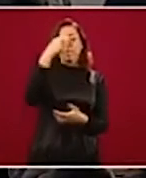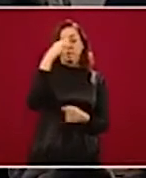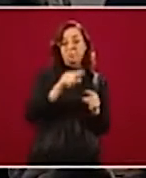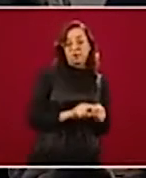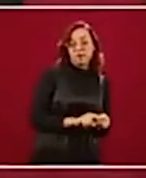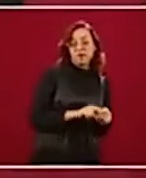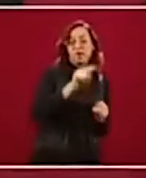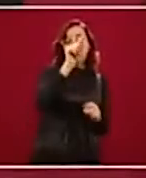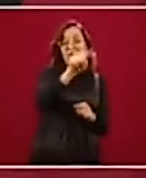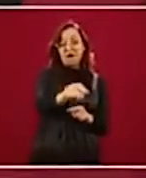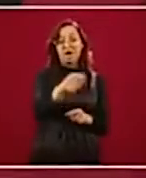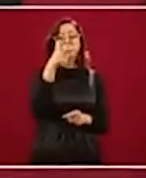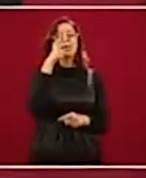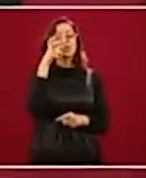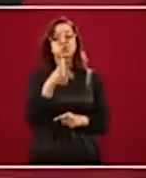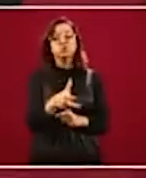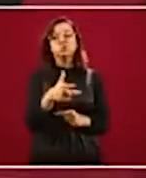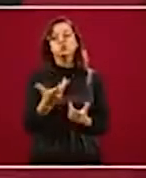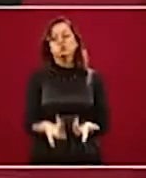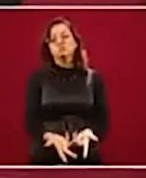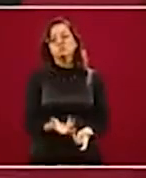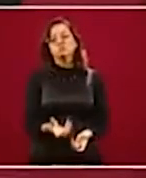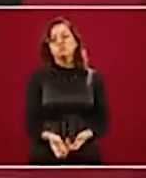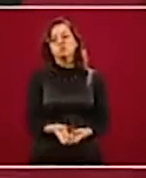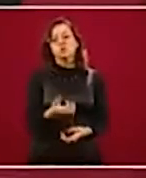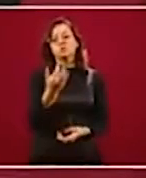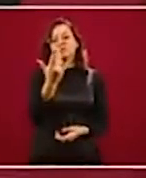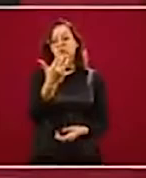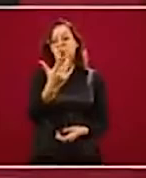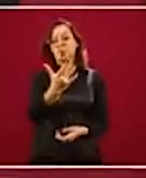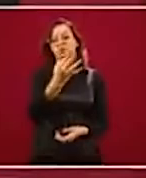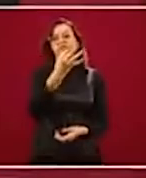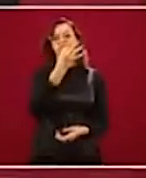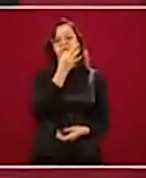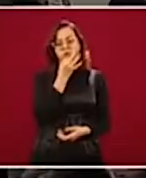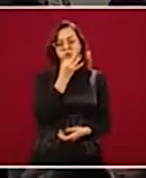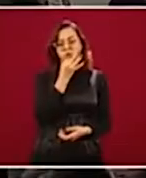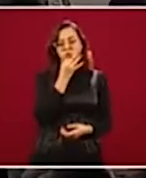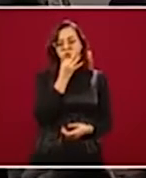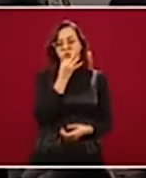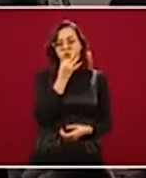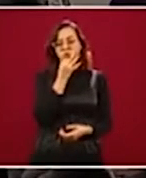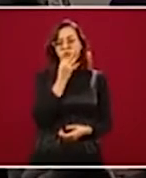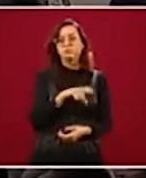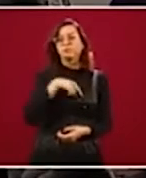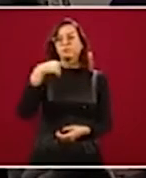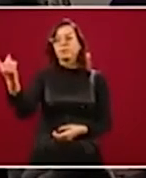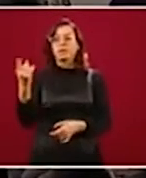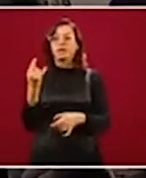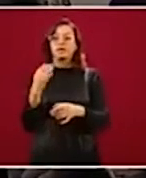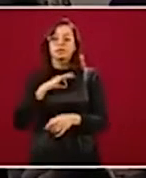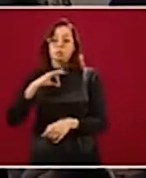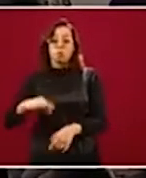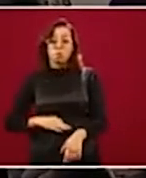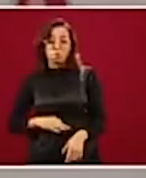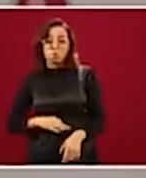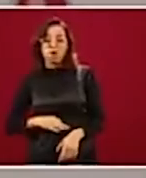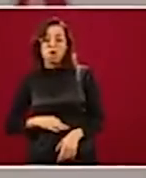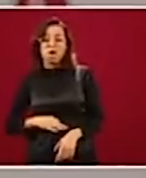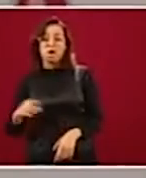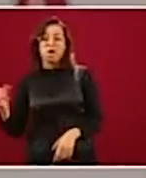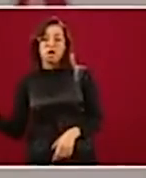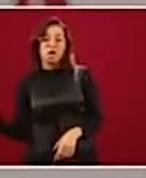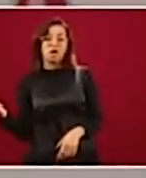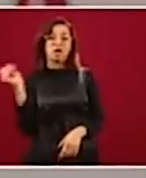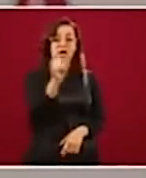aeropuerto Felipe Ángeles pudiera tomar un tiempo de traslado de 50 minutos, y entre el aeropuerto internacional de Toluca y el